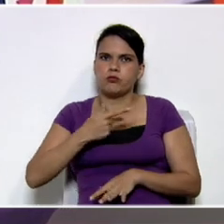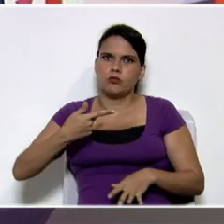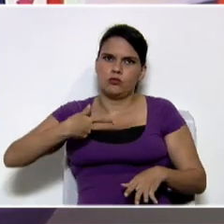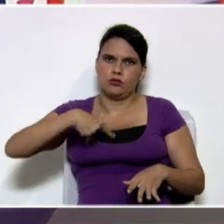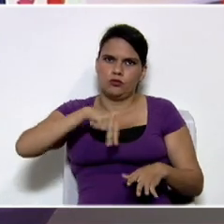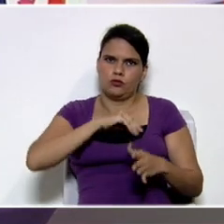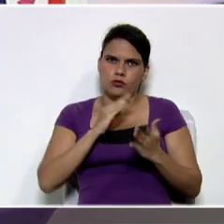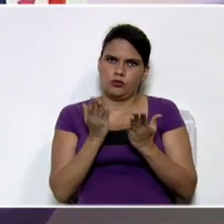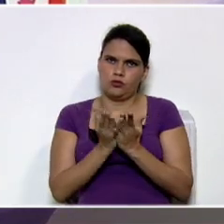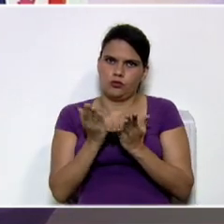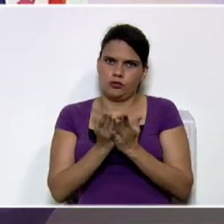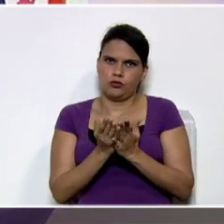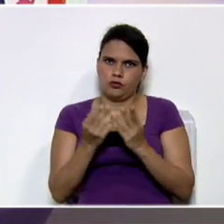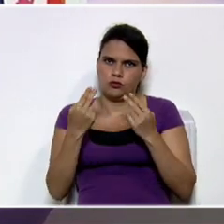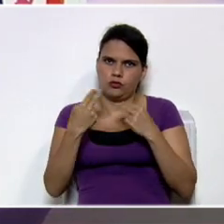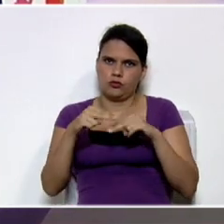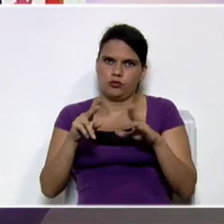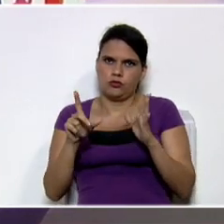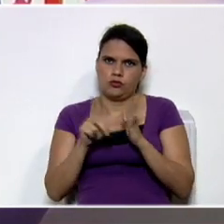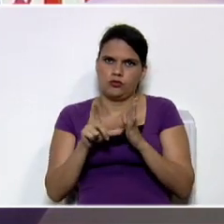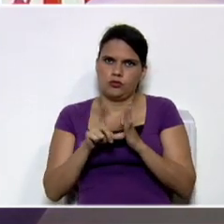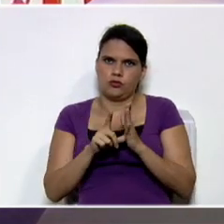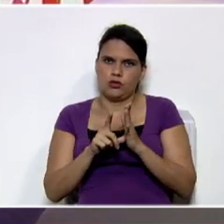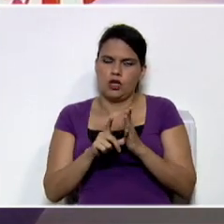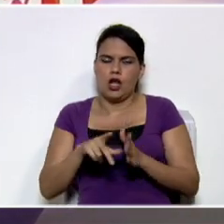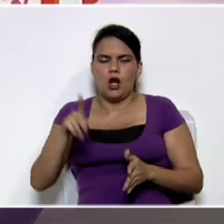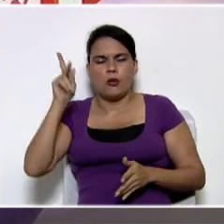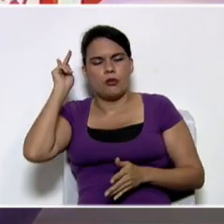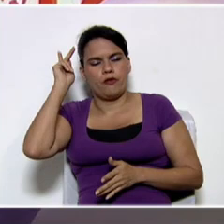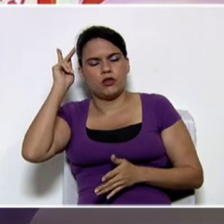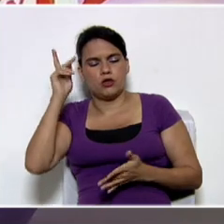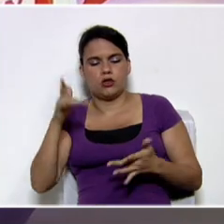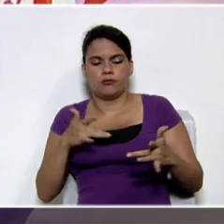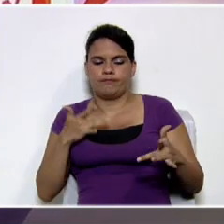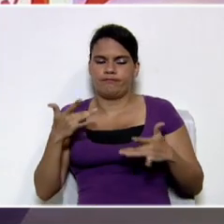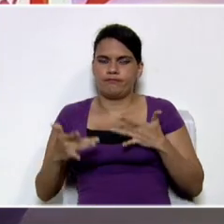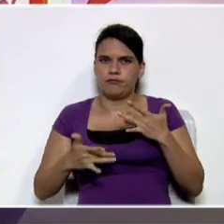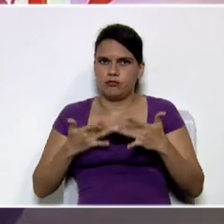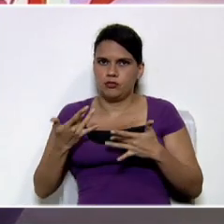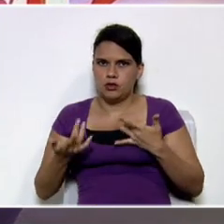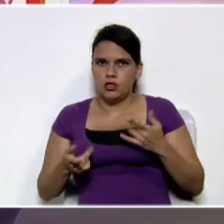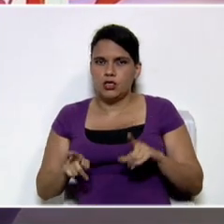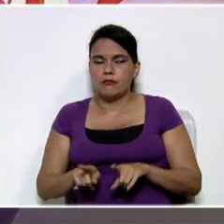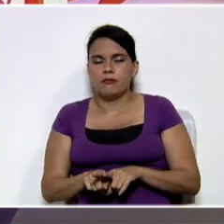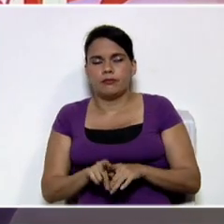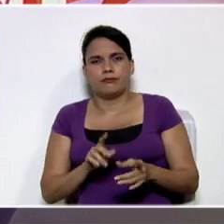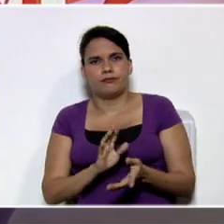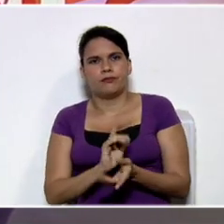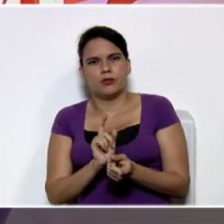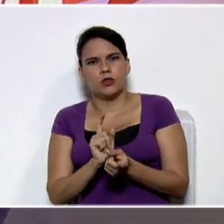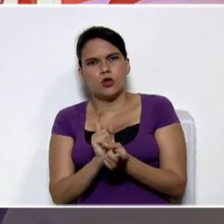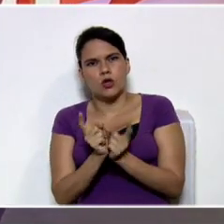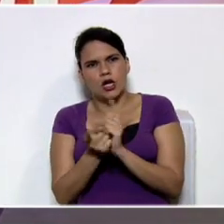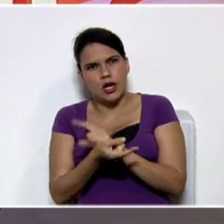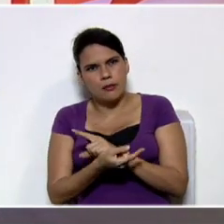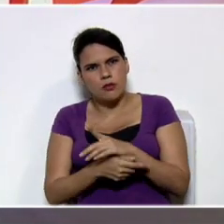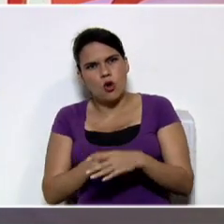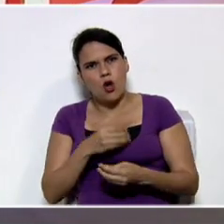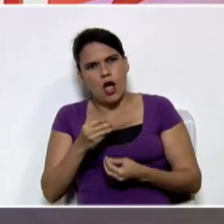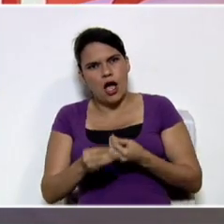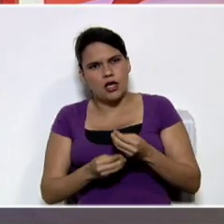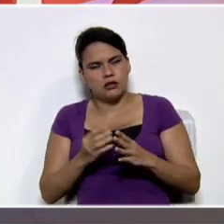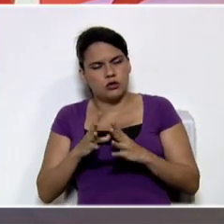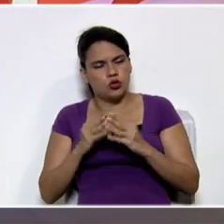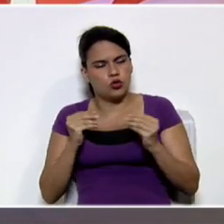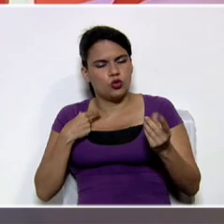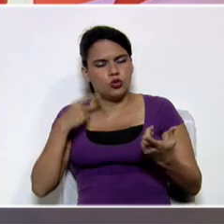el nivel. A los profesores que a través de sus actividades y por supuesto adaptaciones curriculares realizan a